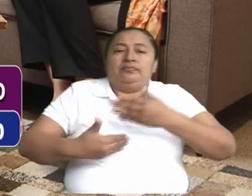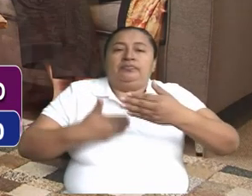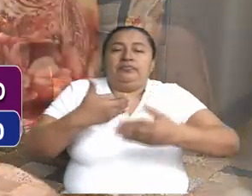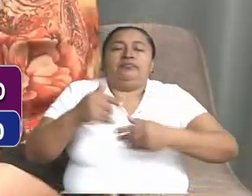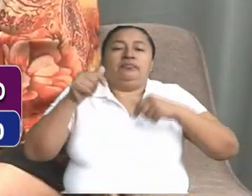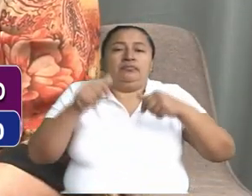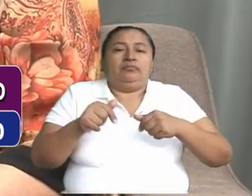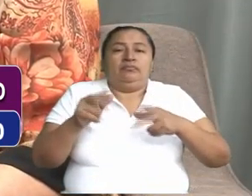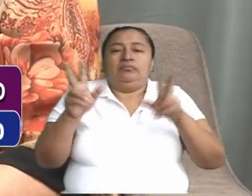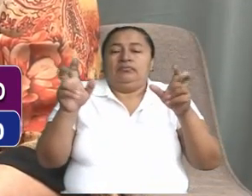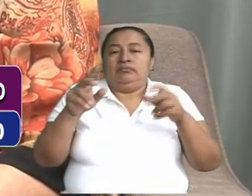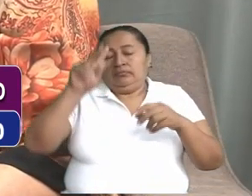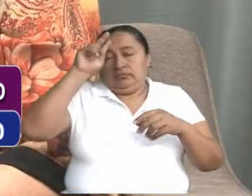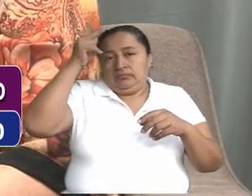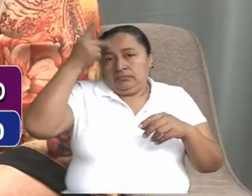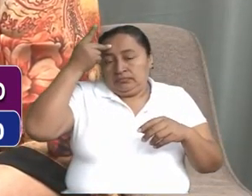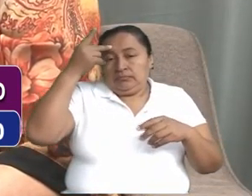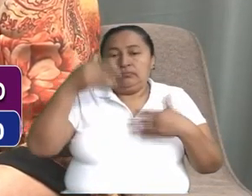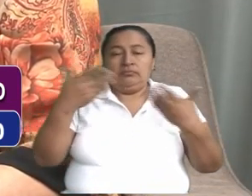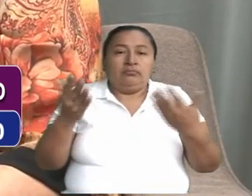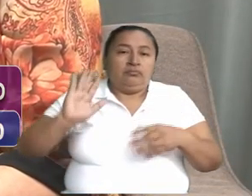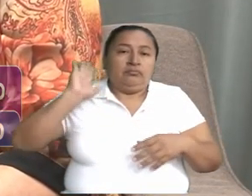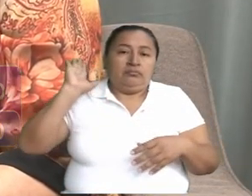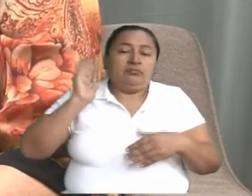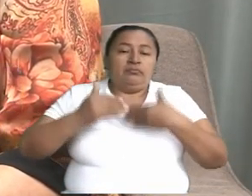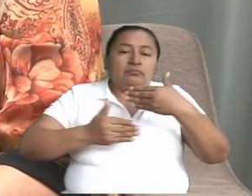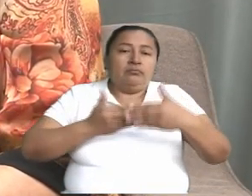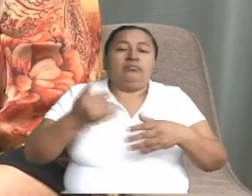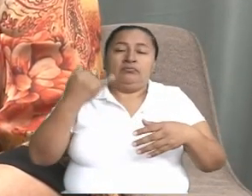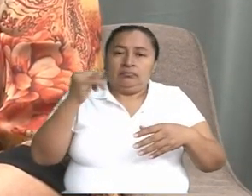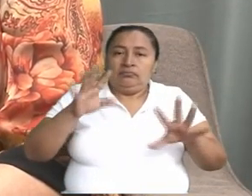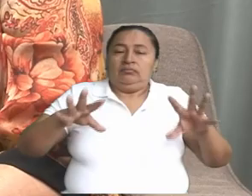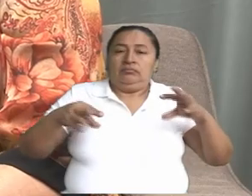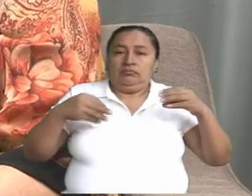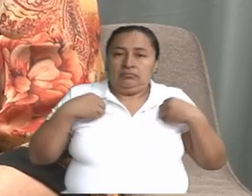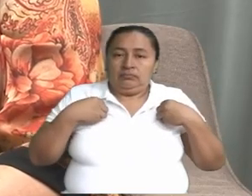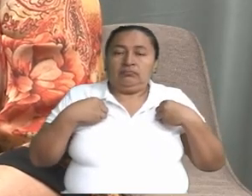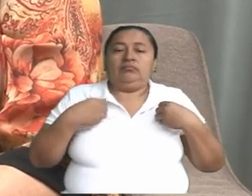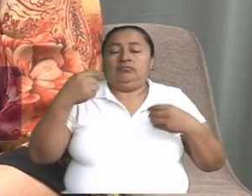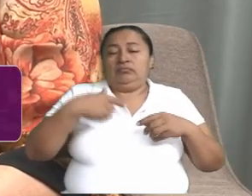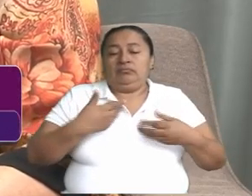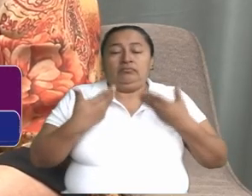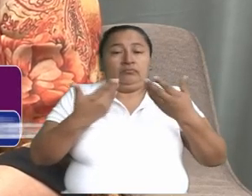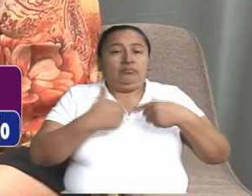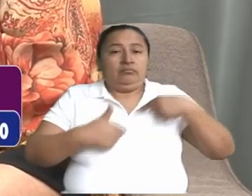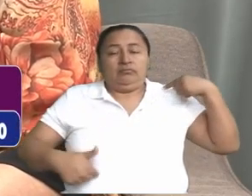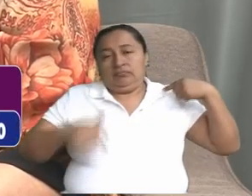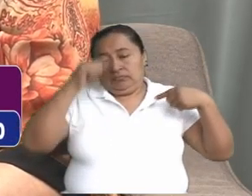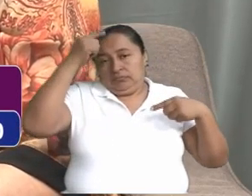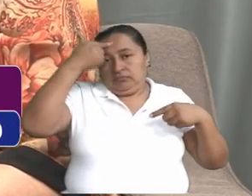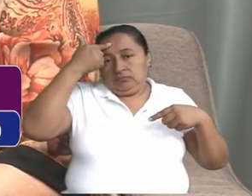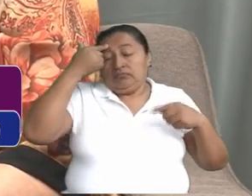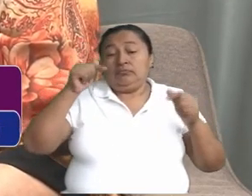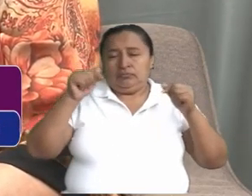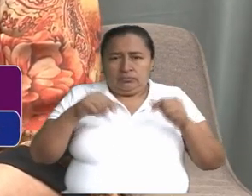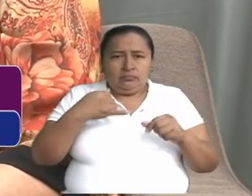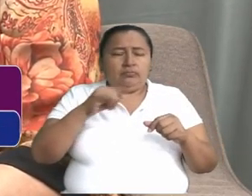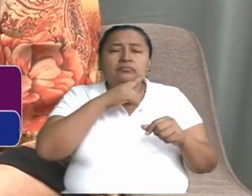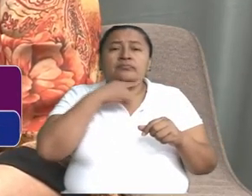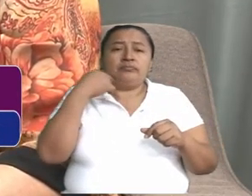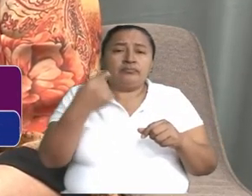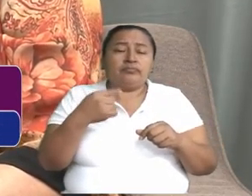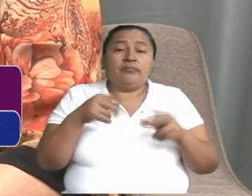en las políticas y los compromisos que él asumió al frente del gobierno que le encabeza. Y efectivamente,